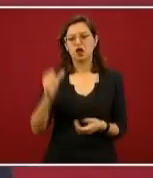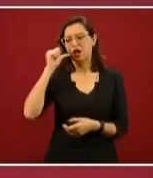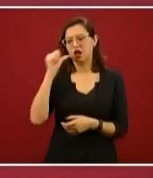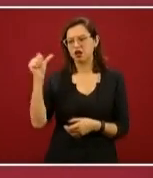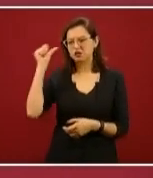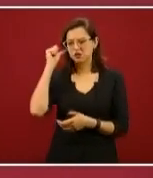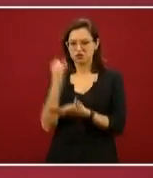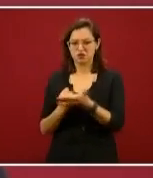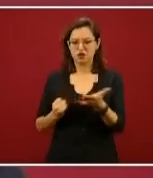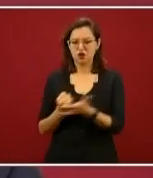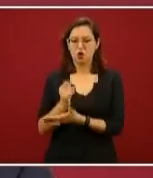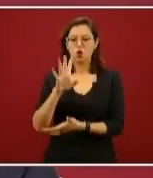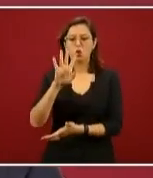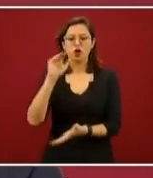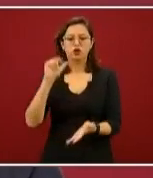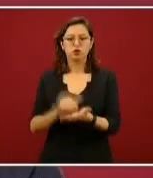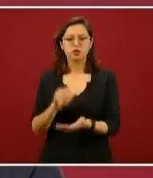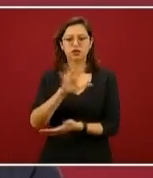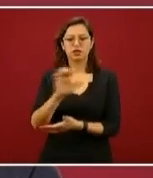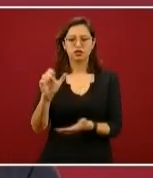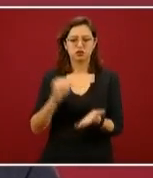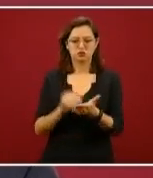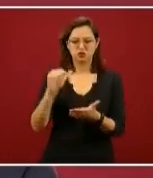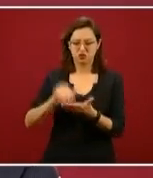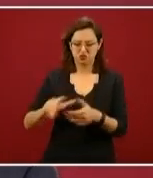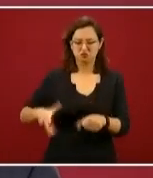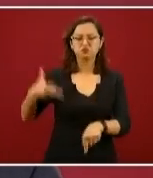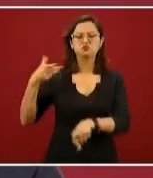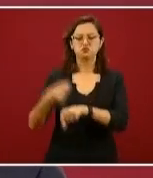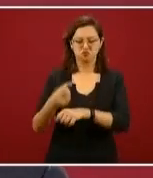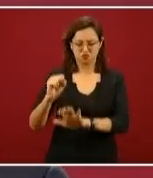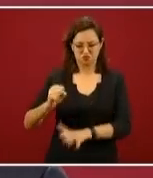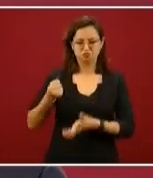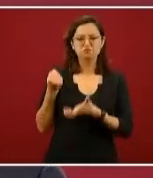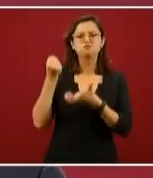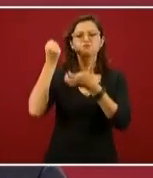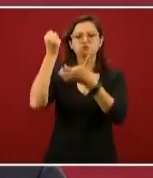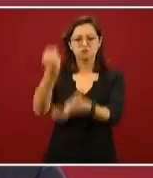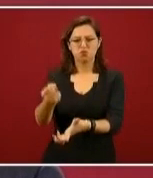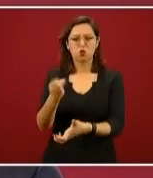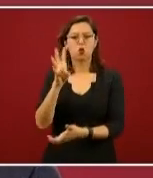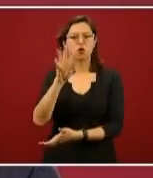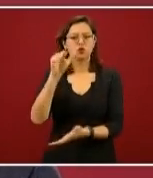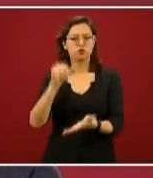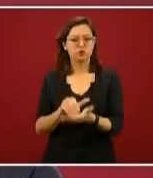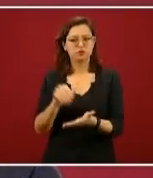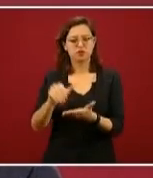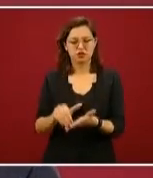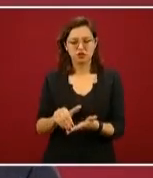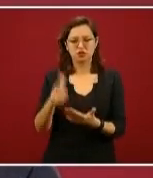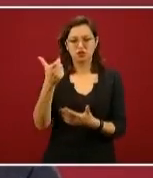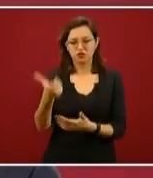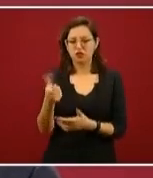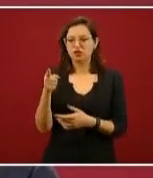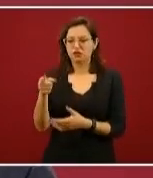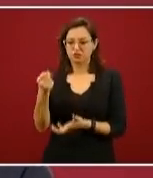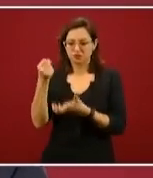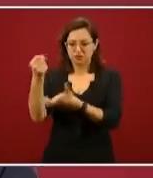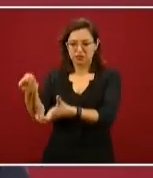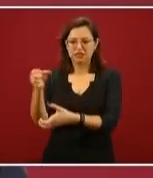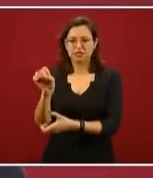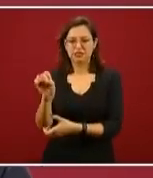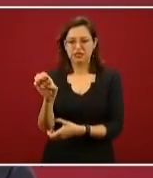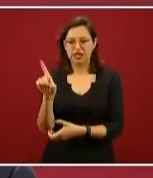de ayer de 4.500 millones de pesos adicionales, alrededor de 4.000 millones de pesos que fueron a la Secretaría de la Defensa